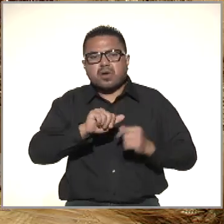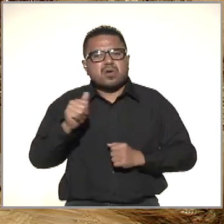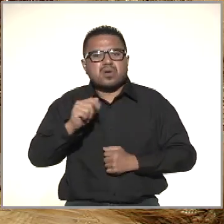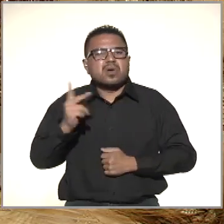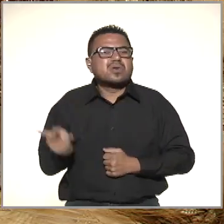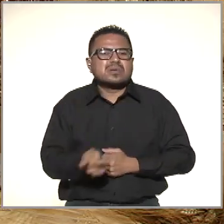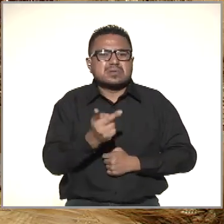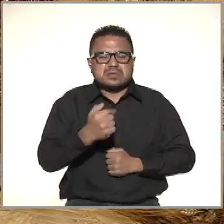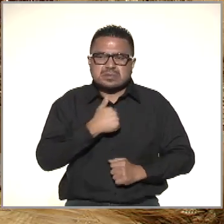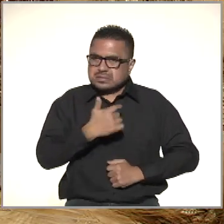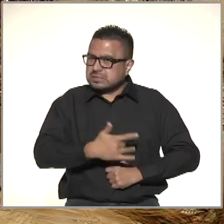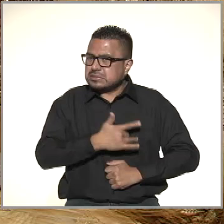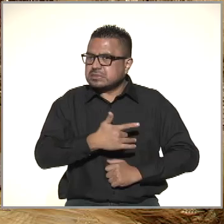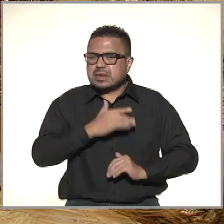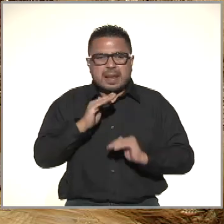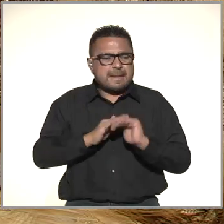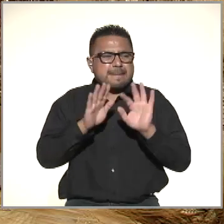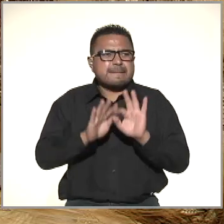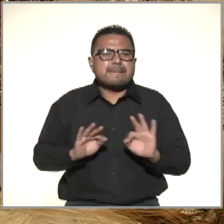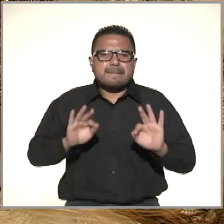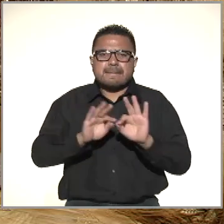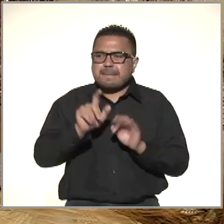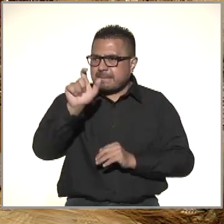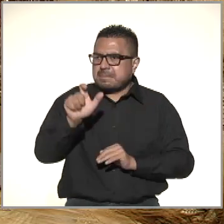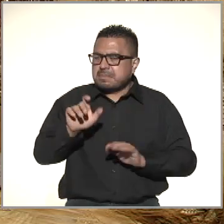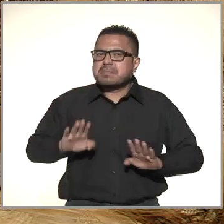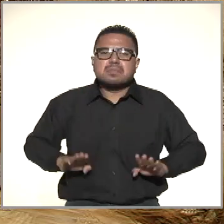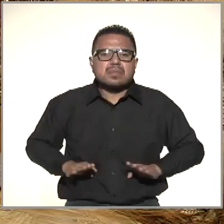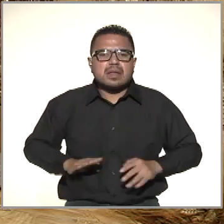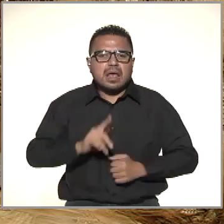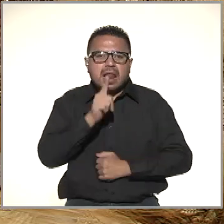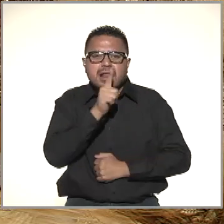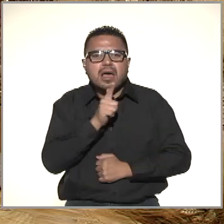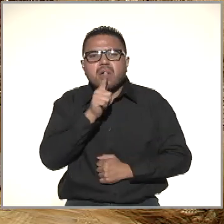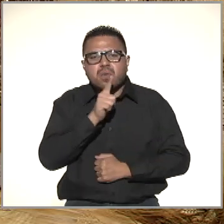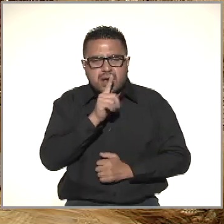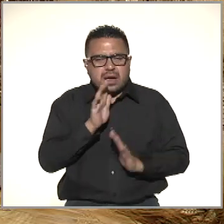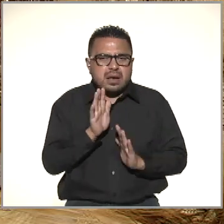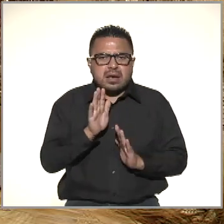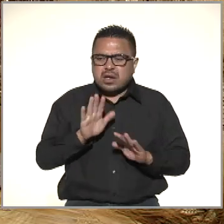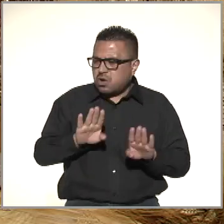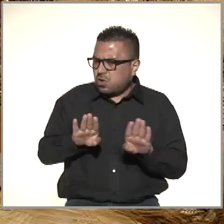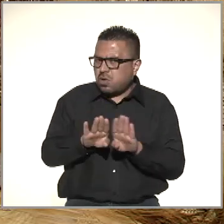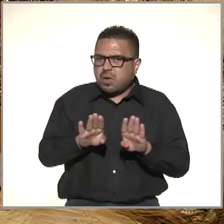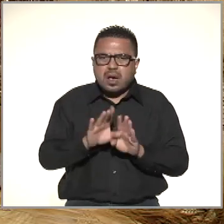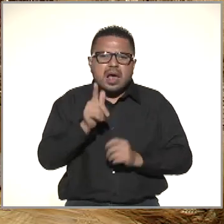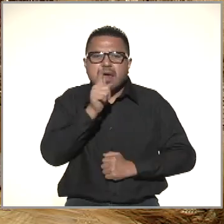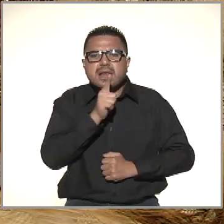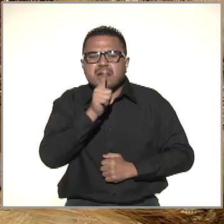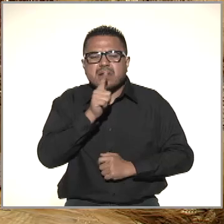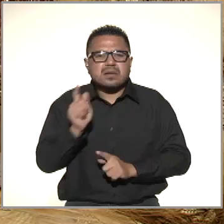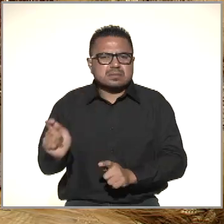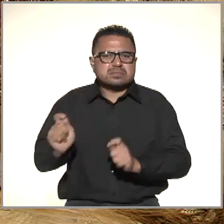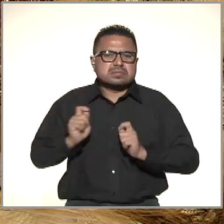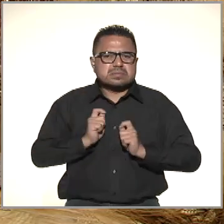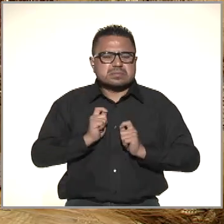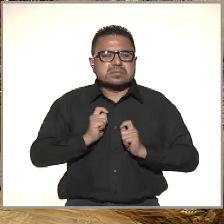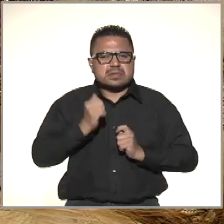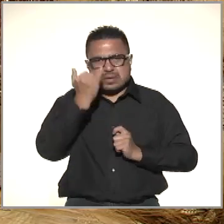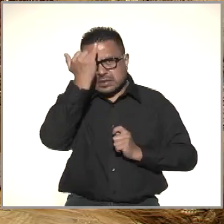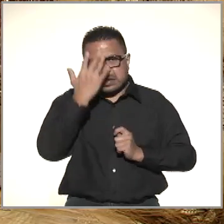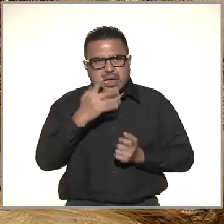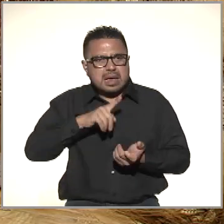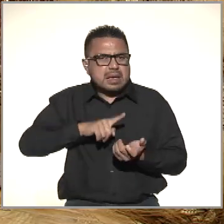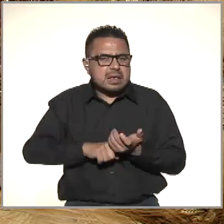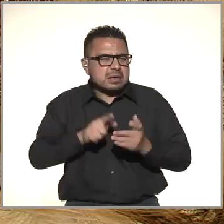que hicieron que me parece muy, muy importante es la identidad y el lenguaje. O sea, ¿qué tanto el lenguaje nos da identidad? Por